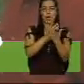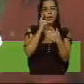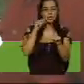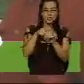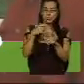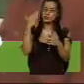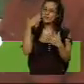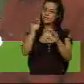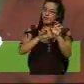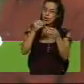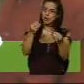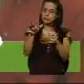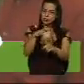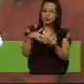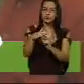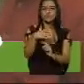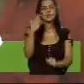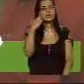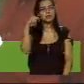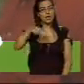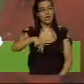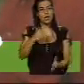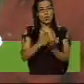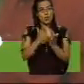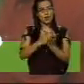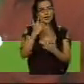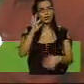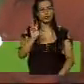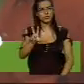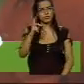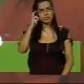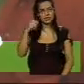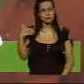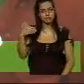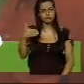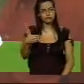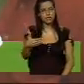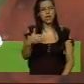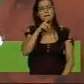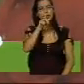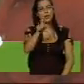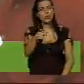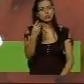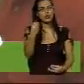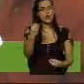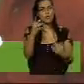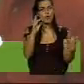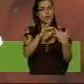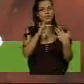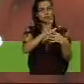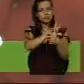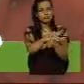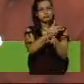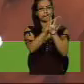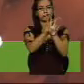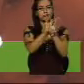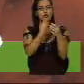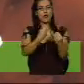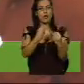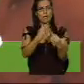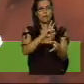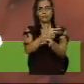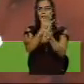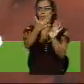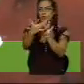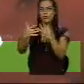proceso. Sabemos que en esta unidad educativa nacional bolivariana es el tercer día y cómo pudiésemos evaluar entonces esta interconexión a través de estas diversas unidades educativas que